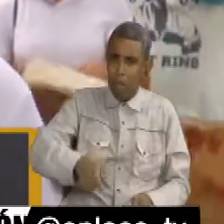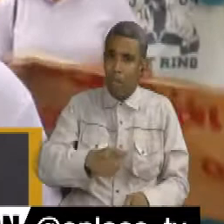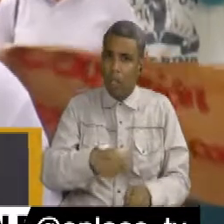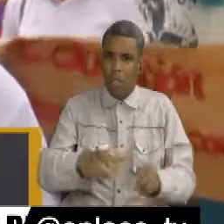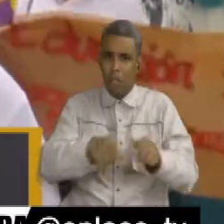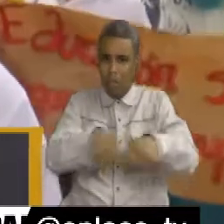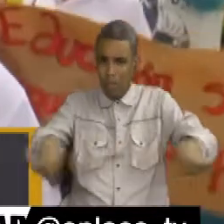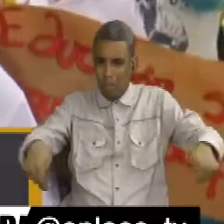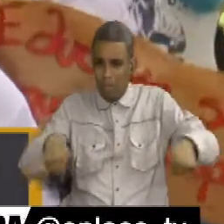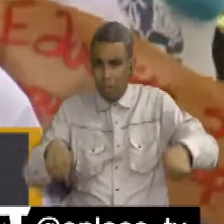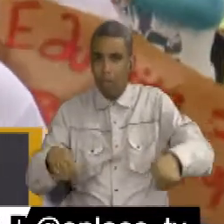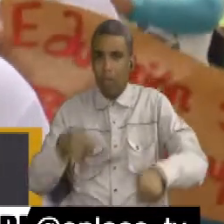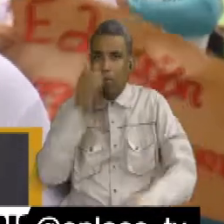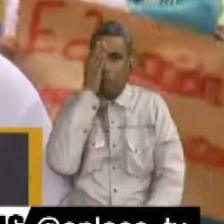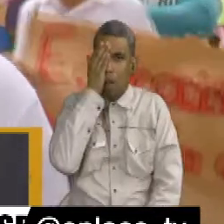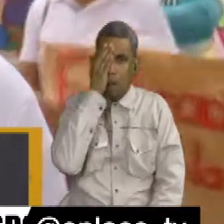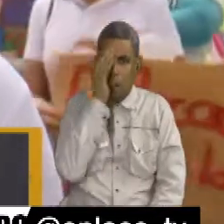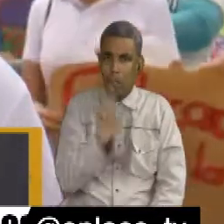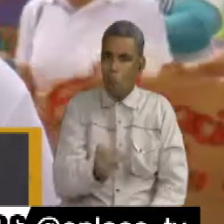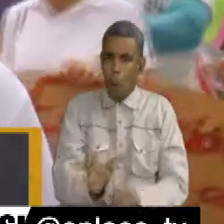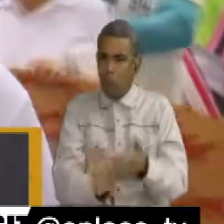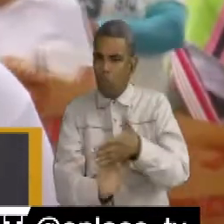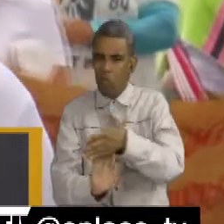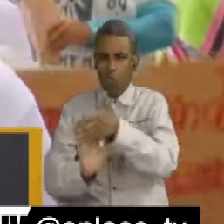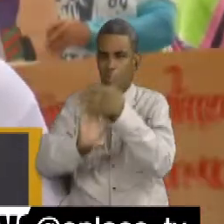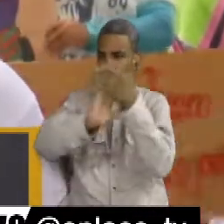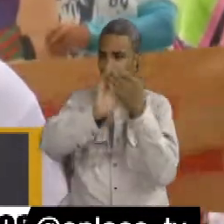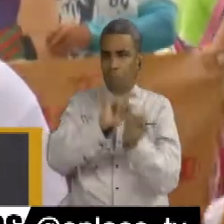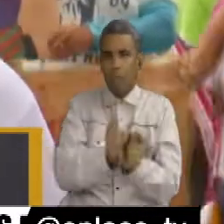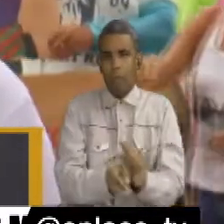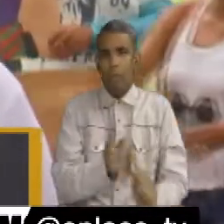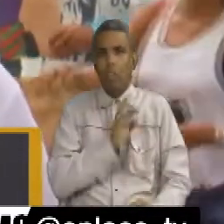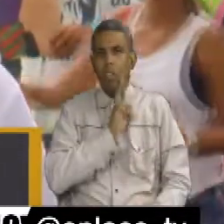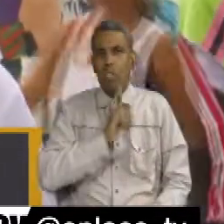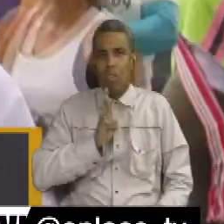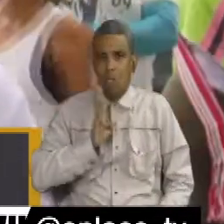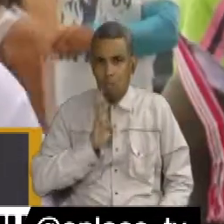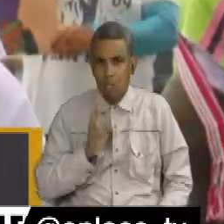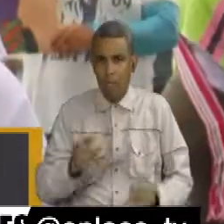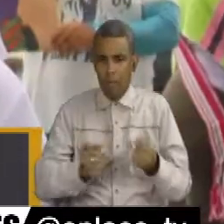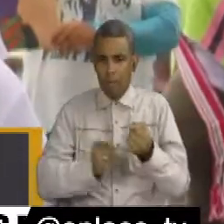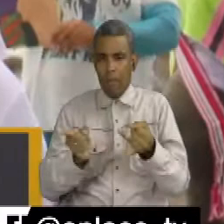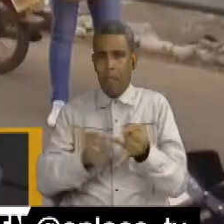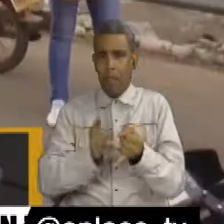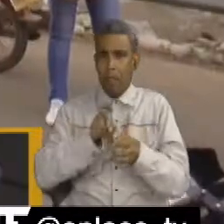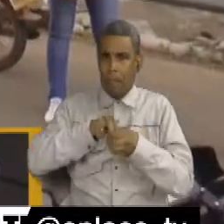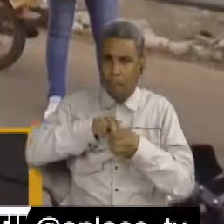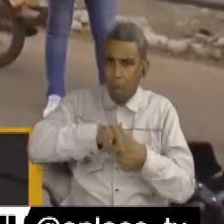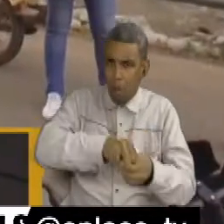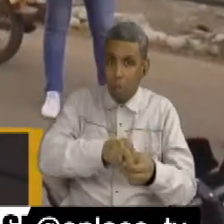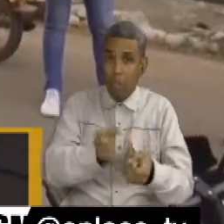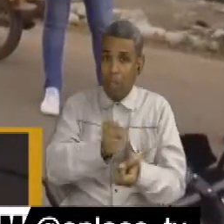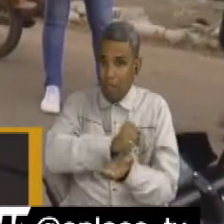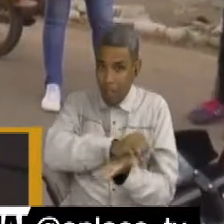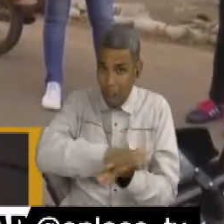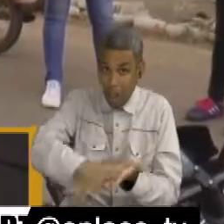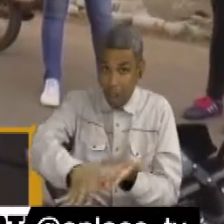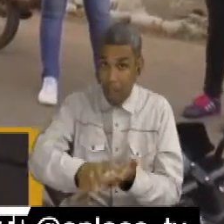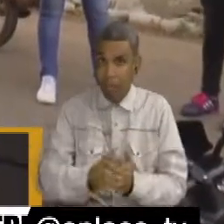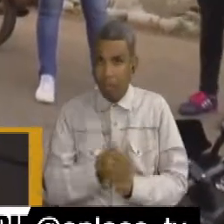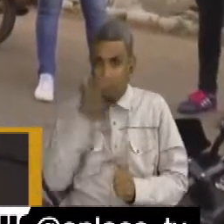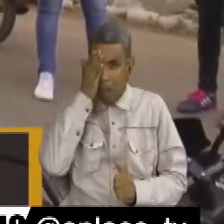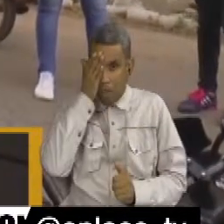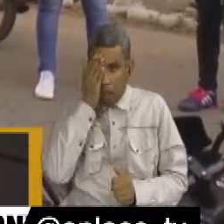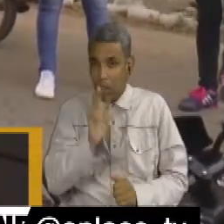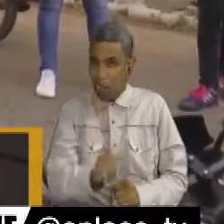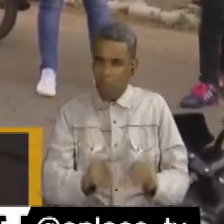condiciones dignas. Ya háblese de restaurantes escolares, háblese de transporte, y realmente, si por nosotros